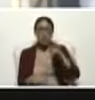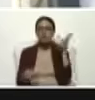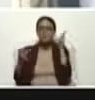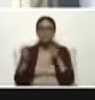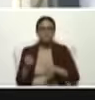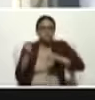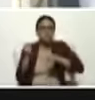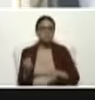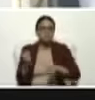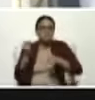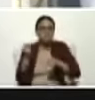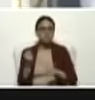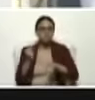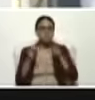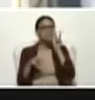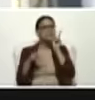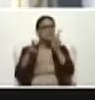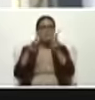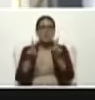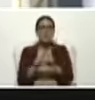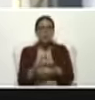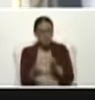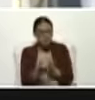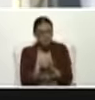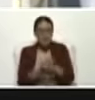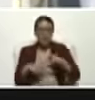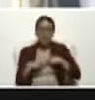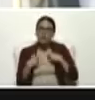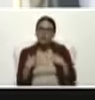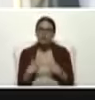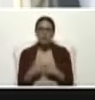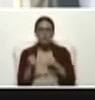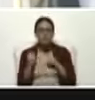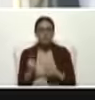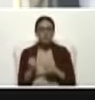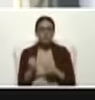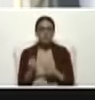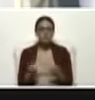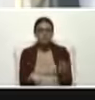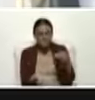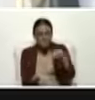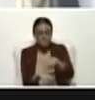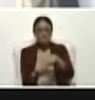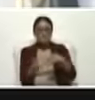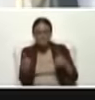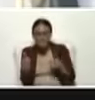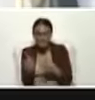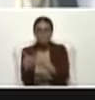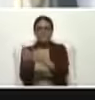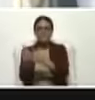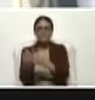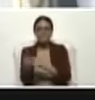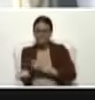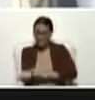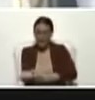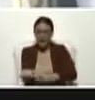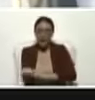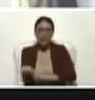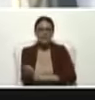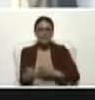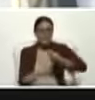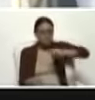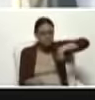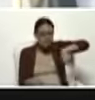Y lo hemos visto en su mirada y en su corazón ratificar el carácter de